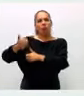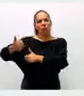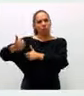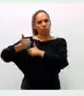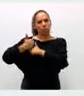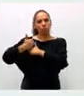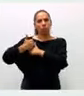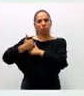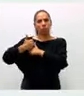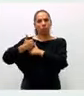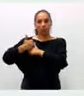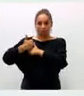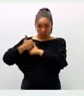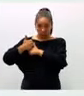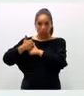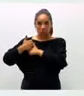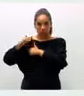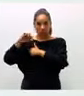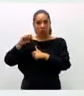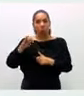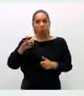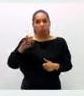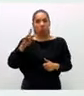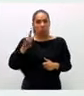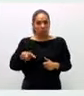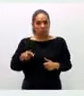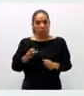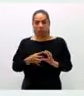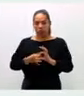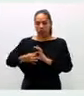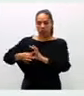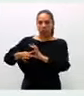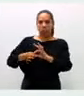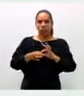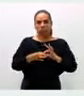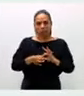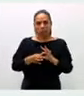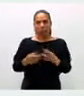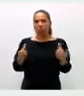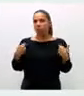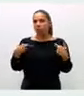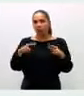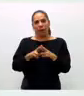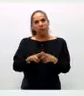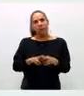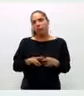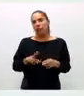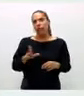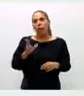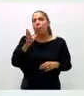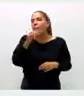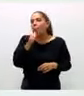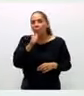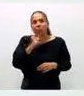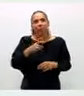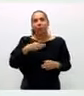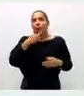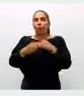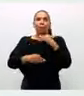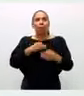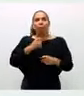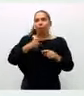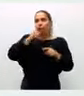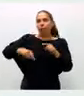que ir generando esas dinámicas, esas sinergias, porque los docentes no pueden resolverlo todo, no pueden resolver